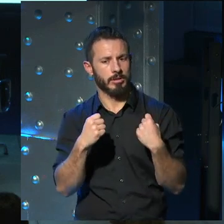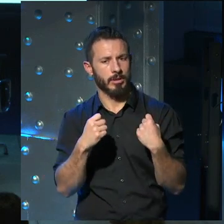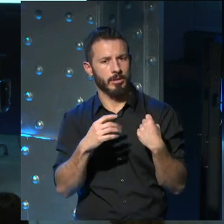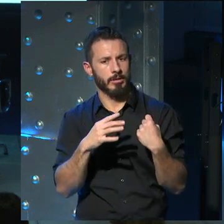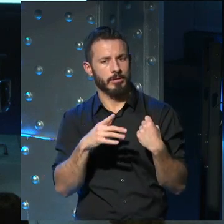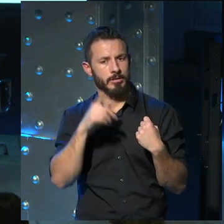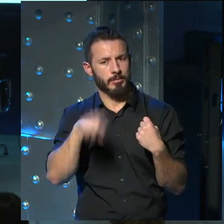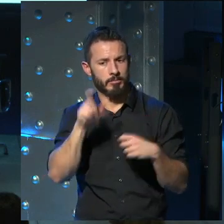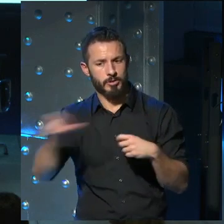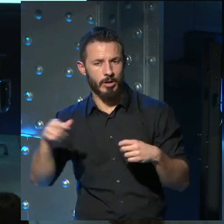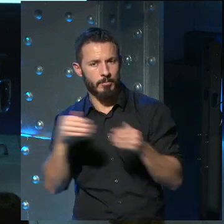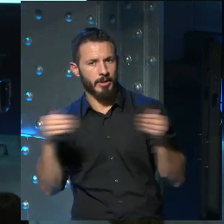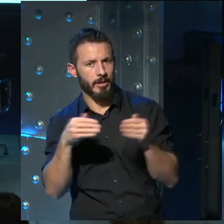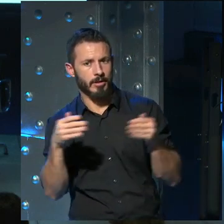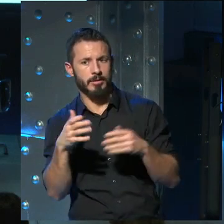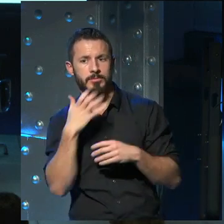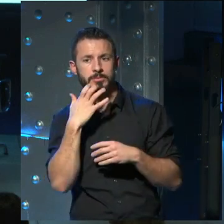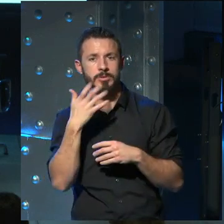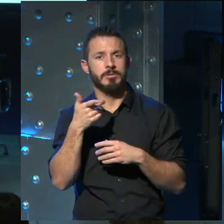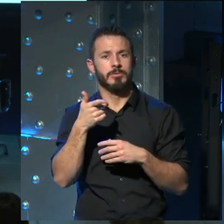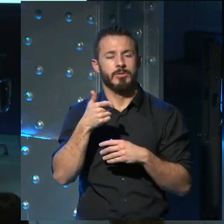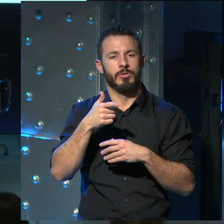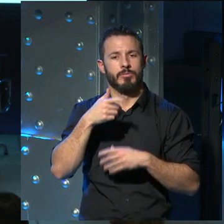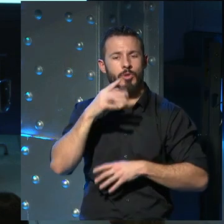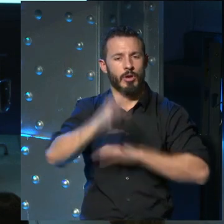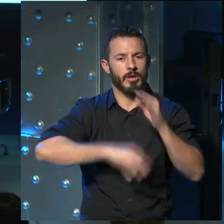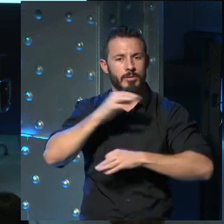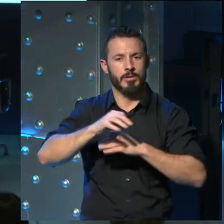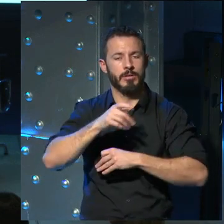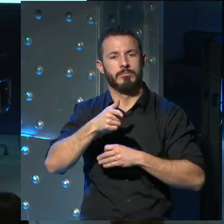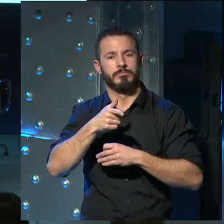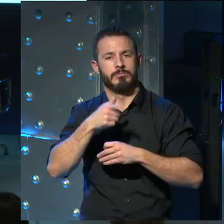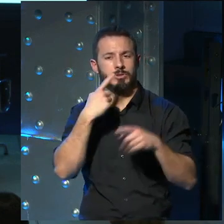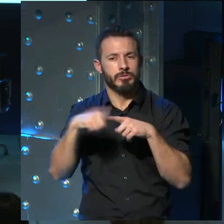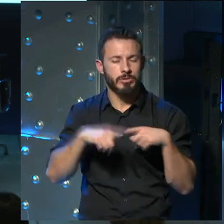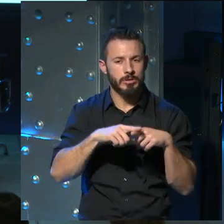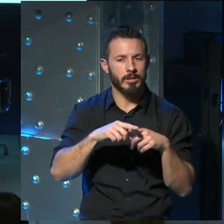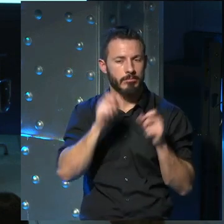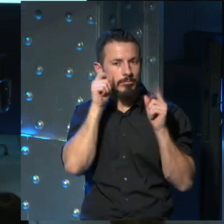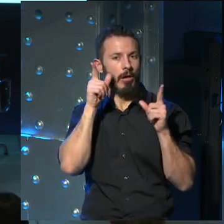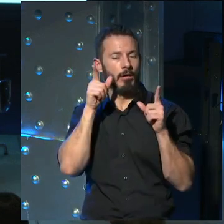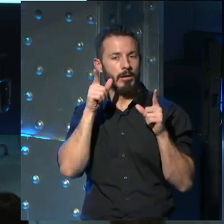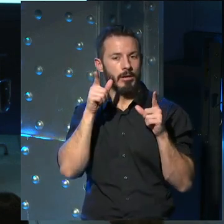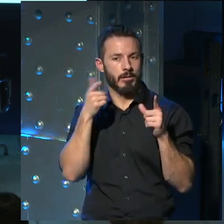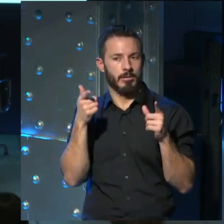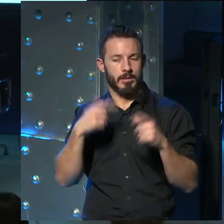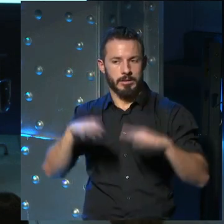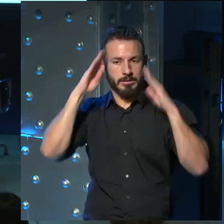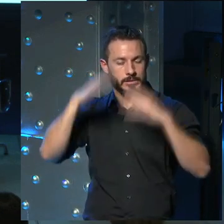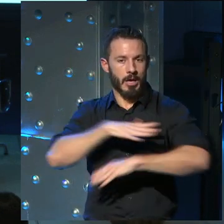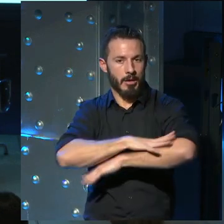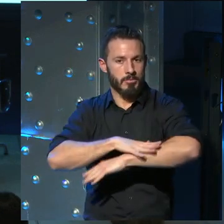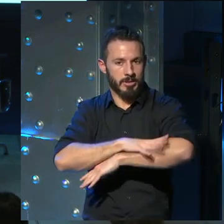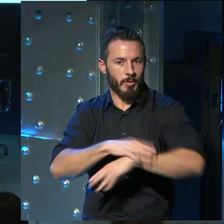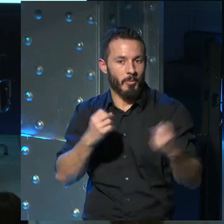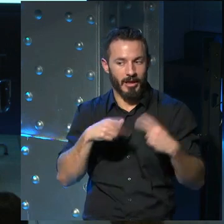emprendedores que cuando uno organiza una hackathon y ve los que son capaces de hacer, pues lleva las manos a la cabeza y dice, ¿para qué está la administración si esta persona